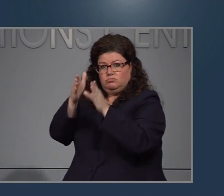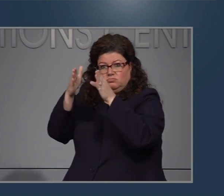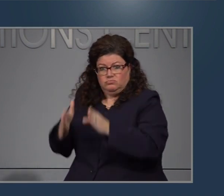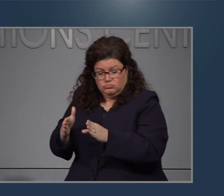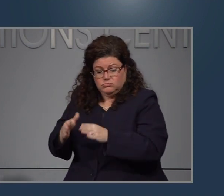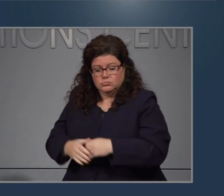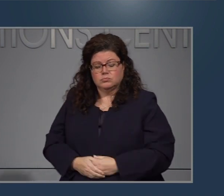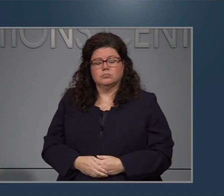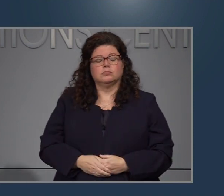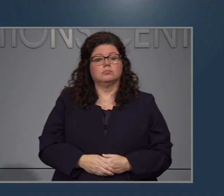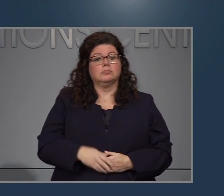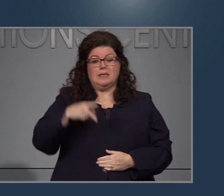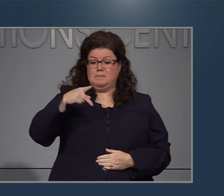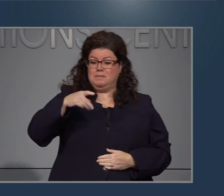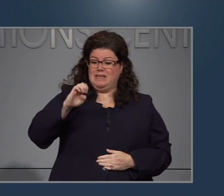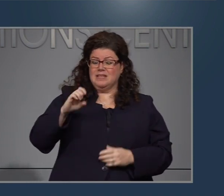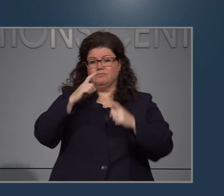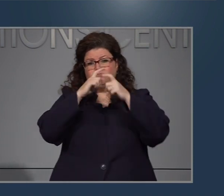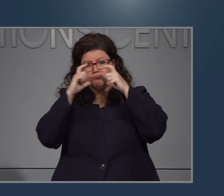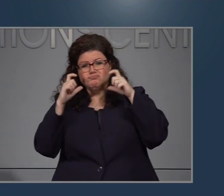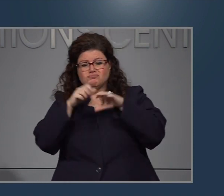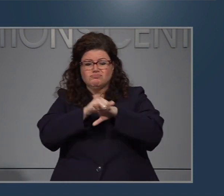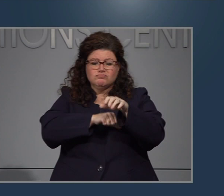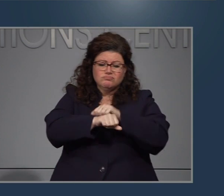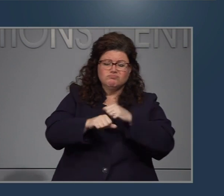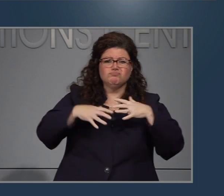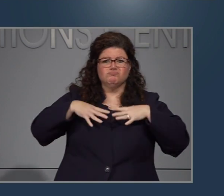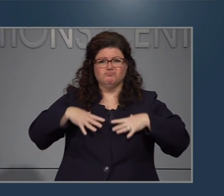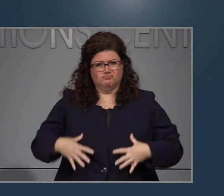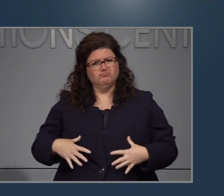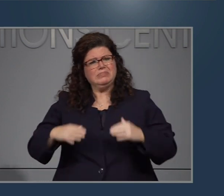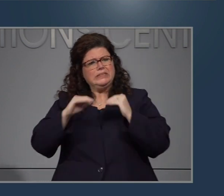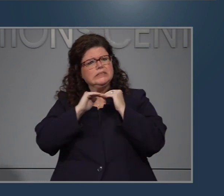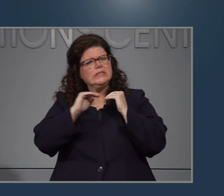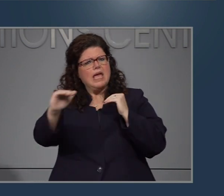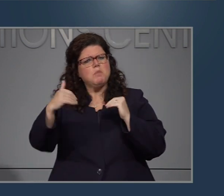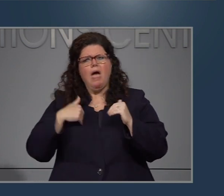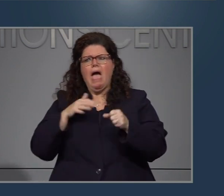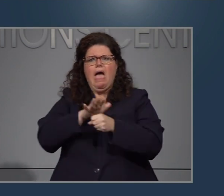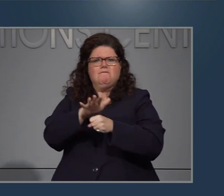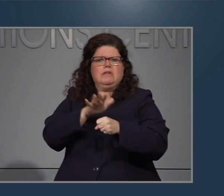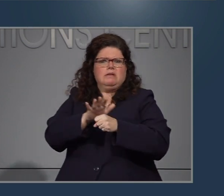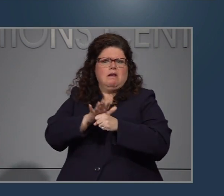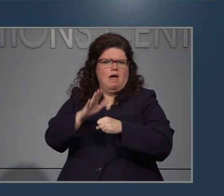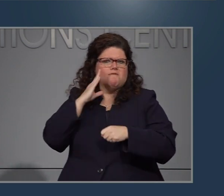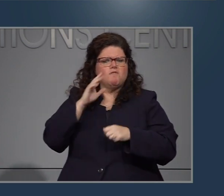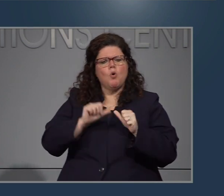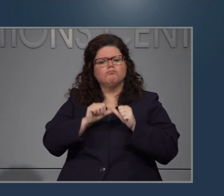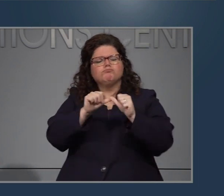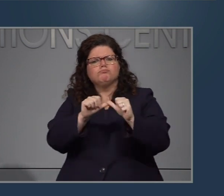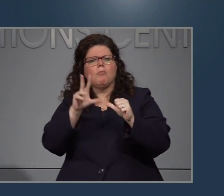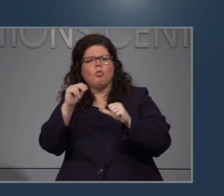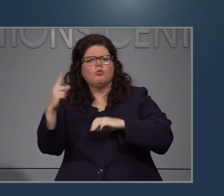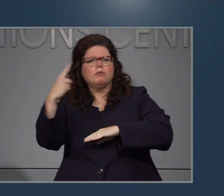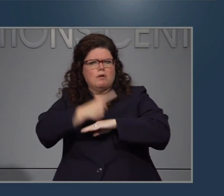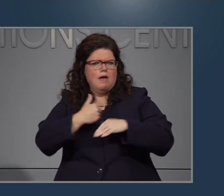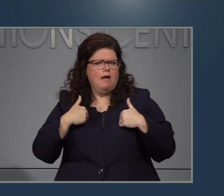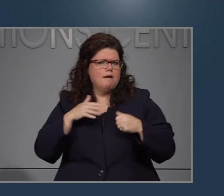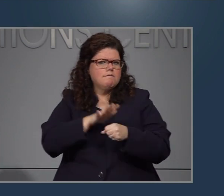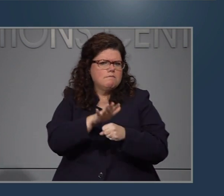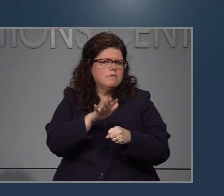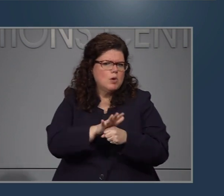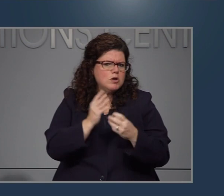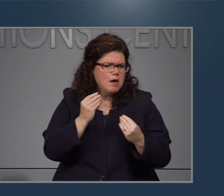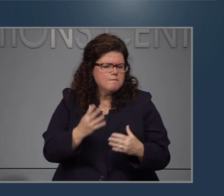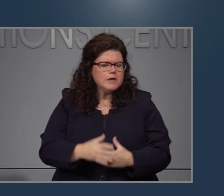que están ayudando con el rastreo de contactos y nuestros EPPs están estables. Tenemos suficientes insumos para